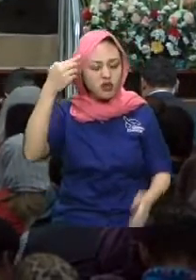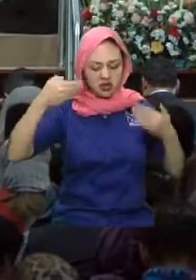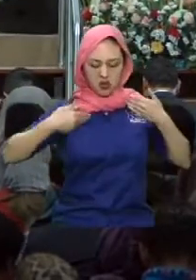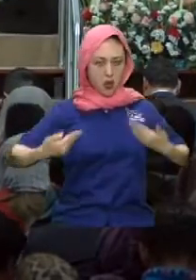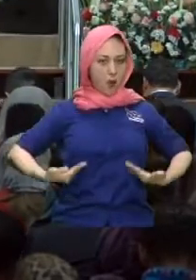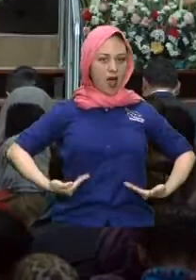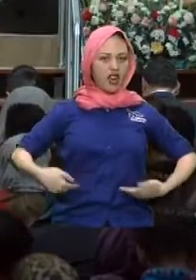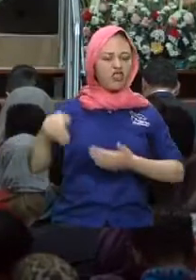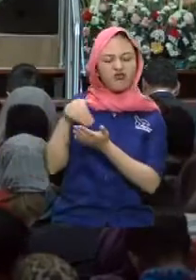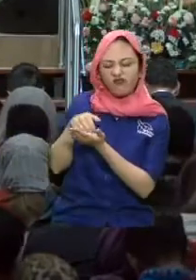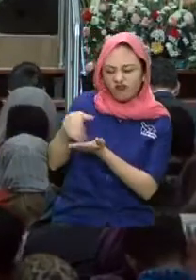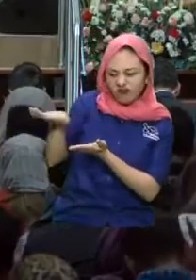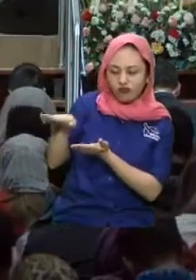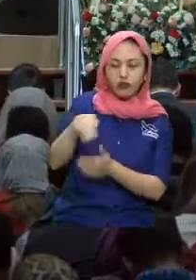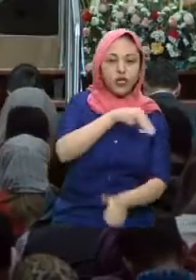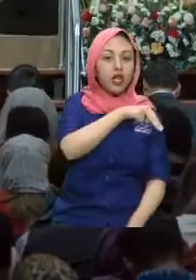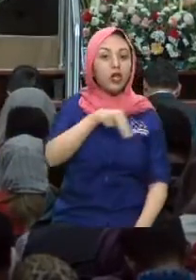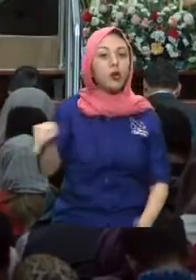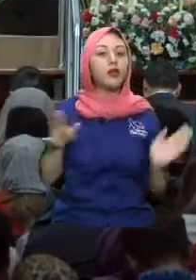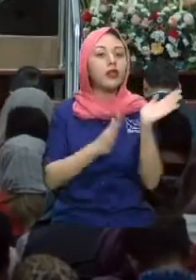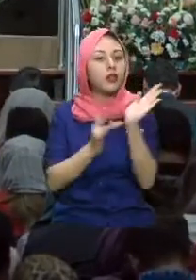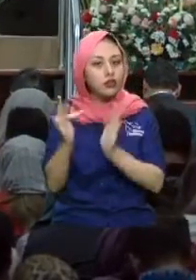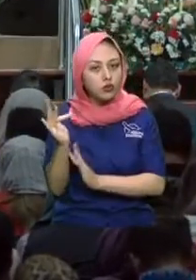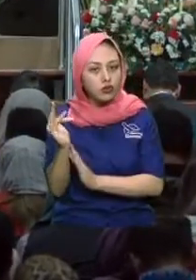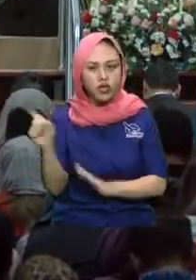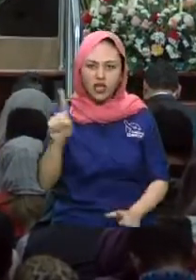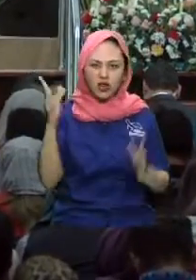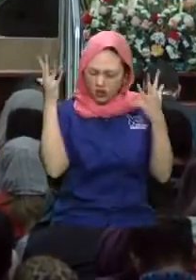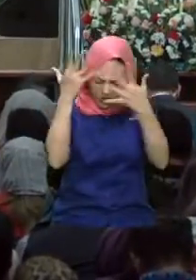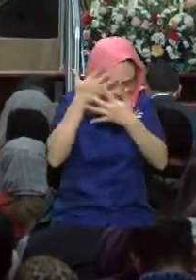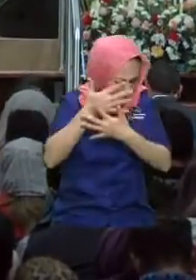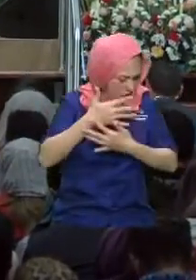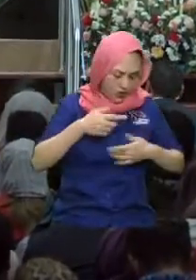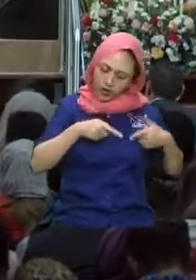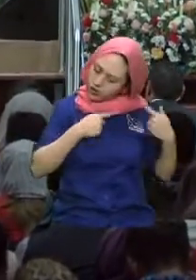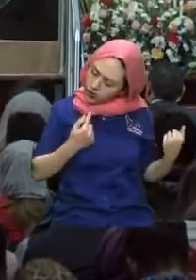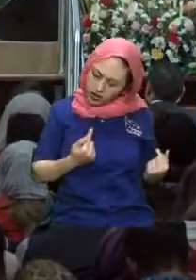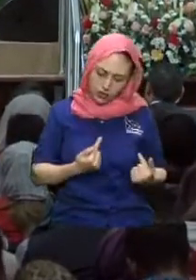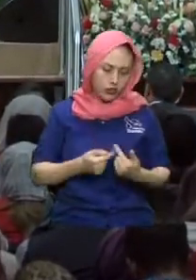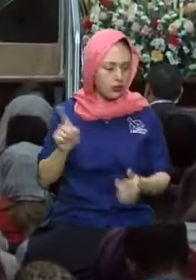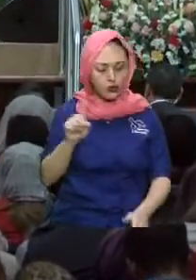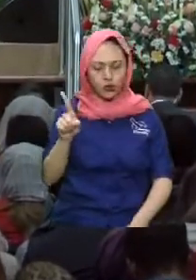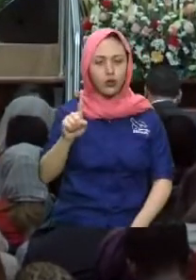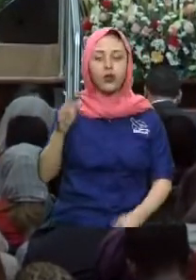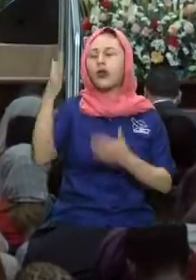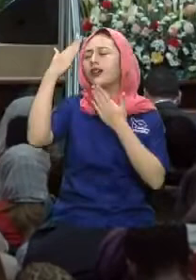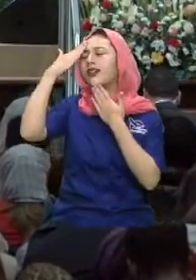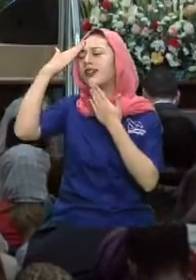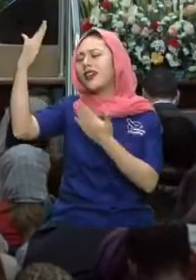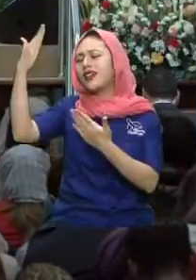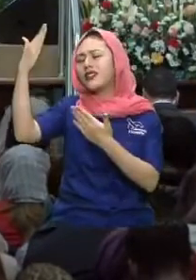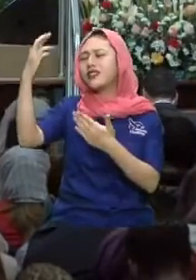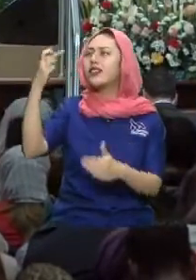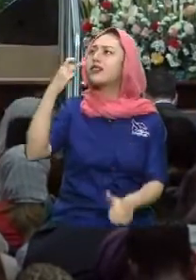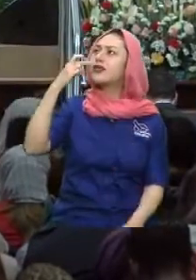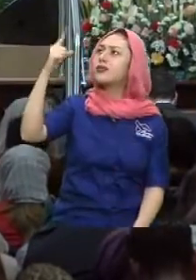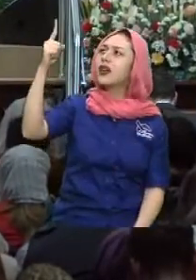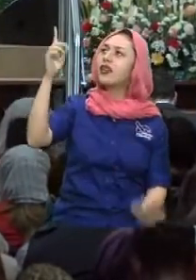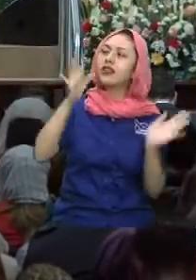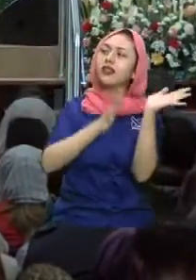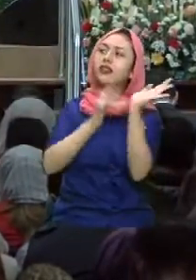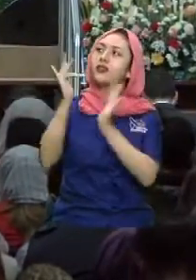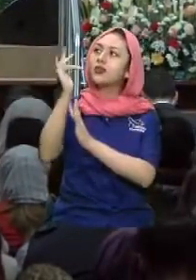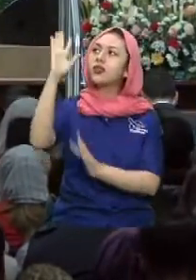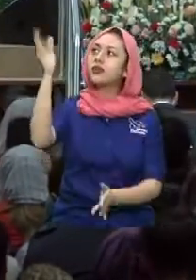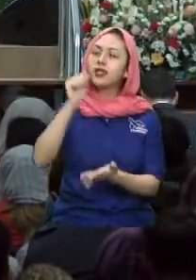en el nombre de Jesús y que no se confunda en nuestro corazón. Gracias, Señor. Gracias, Padre. Gracias, Hijo. Y gracias,